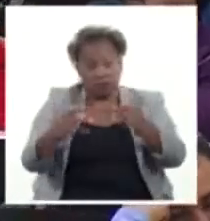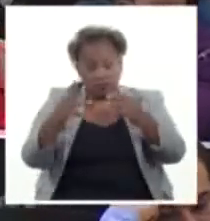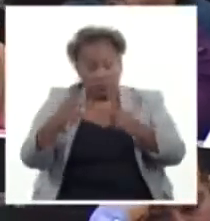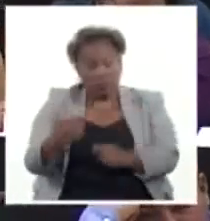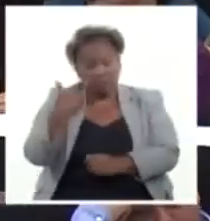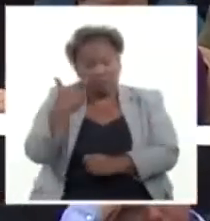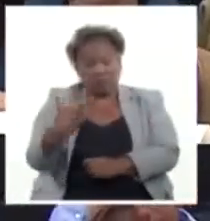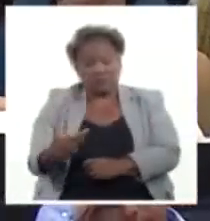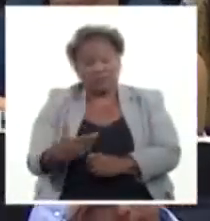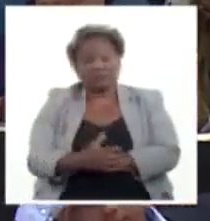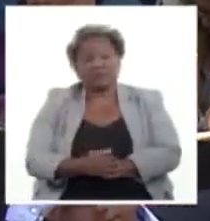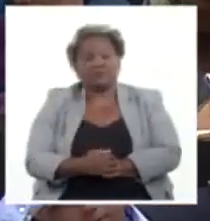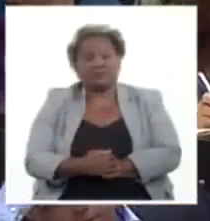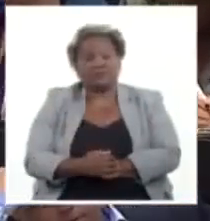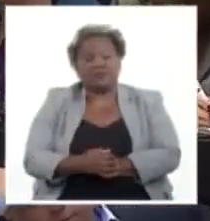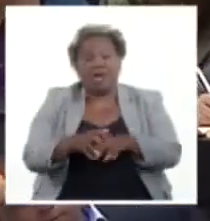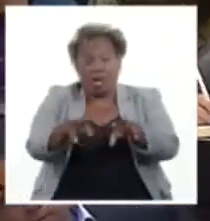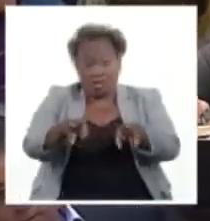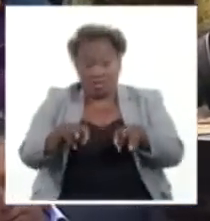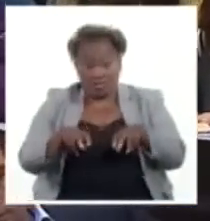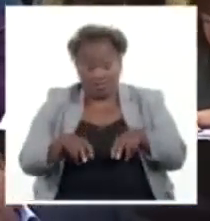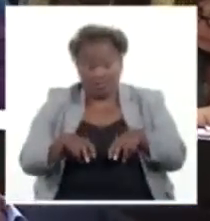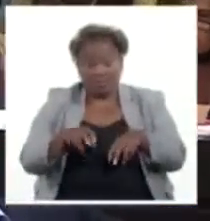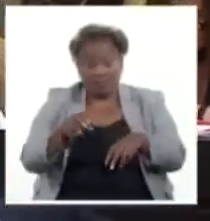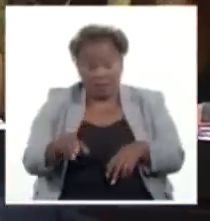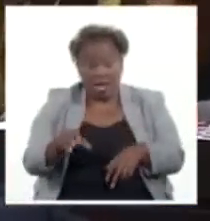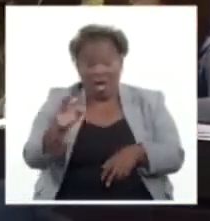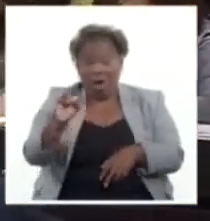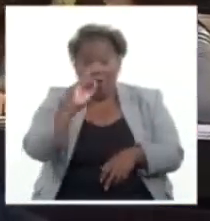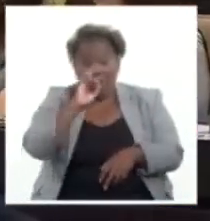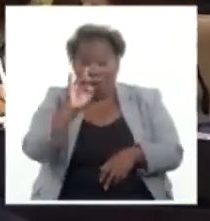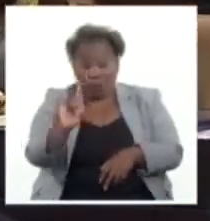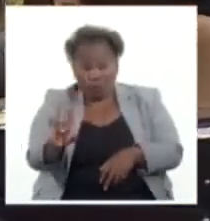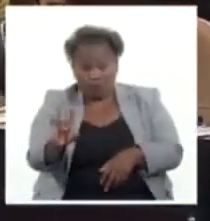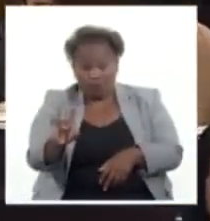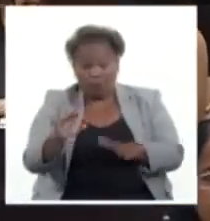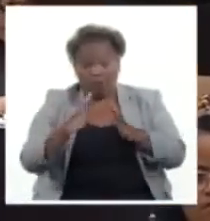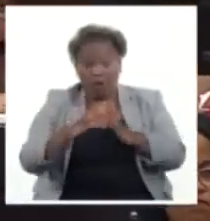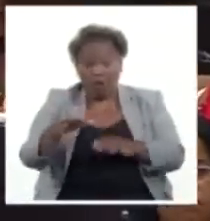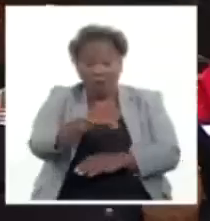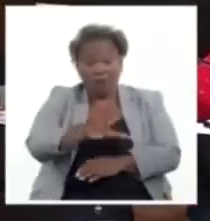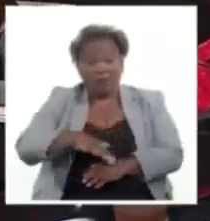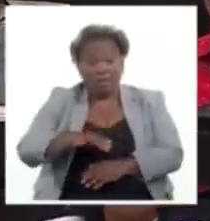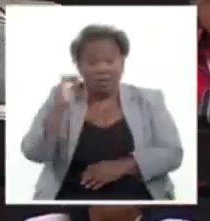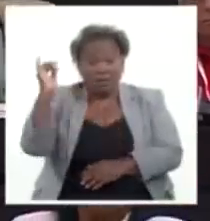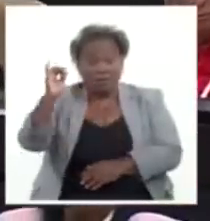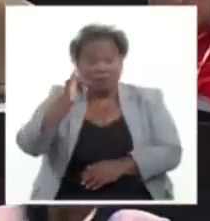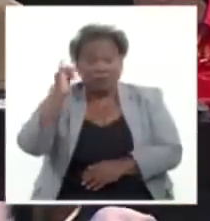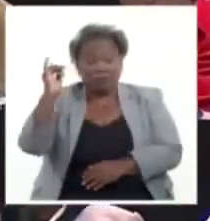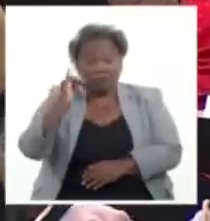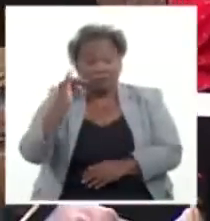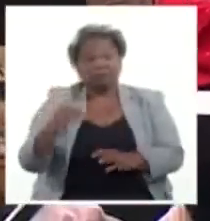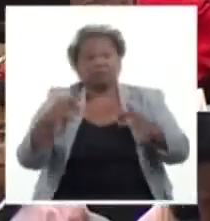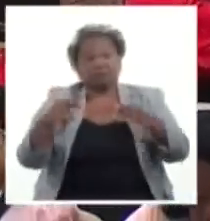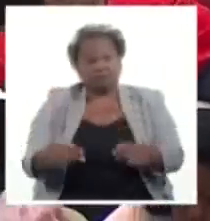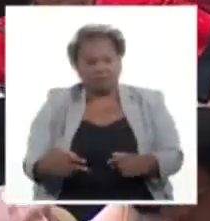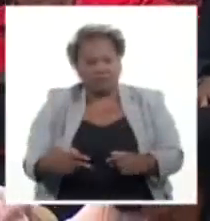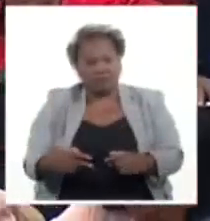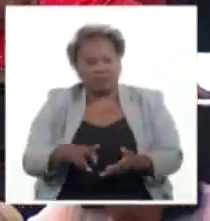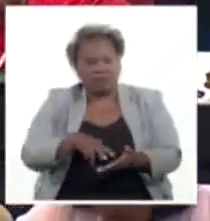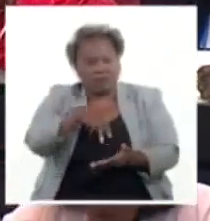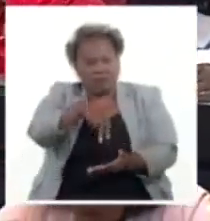trascendentes. En la Asamblea General de las Naciones Unidas, la comunidad internacional volvió a pronunciarse